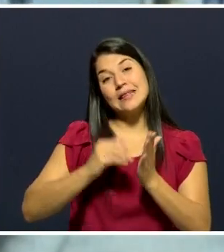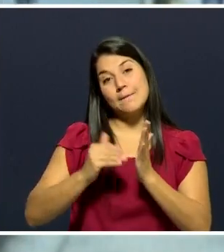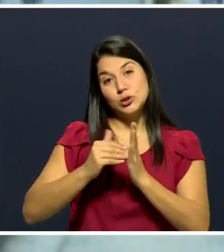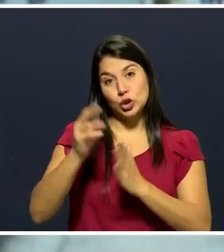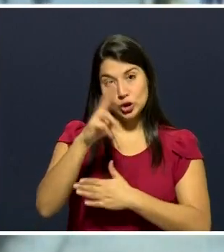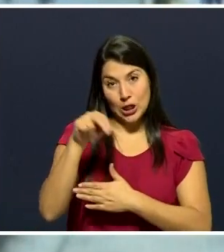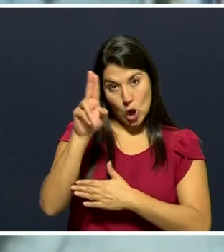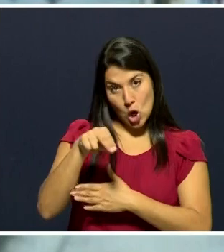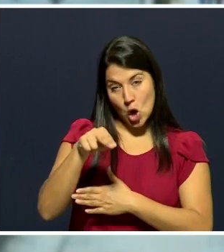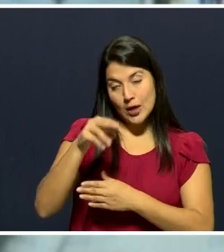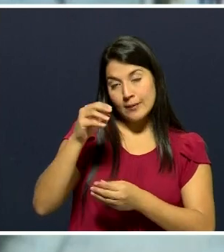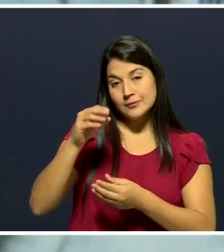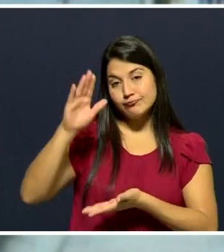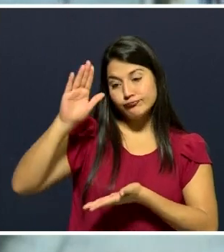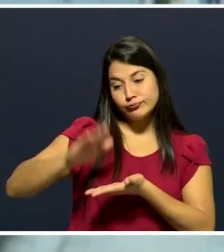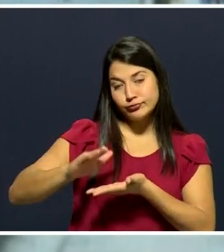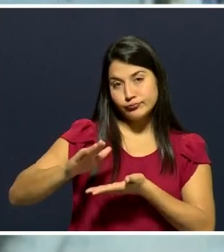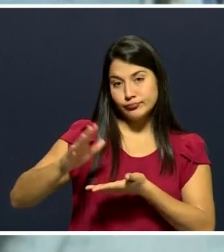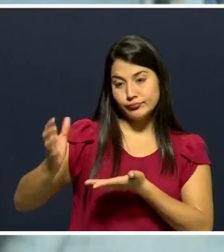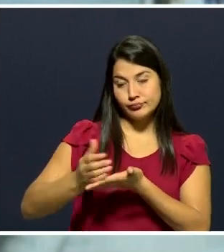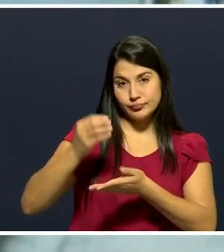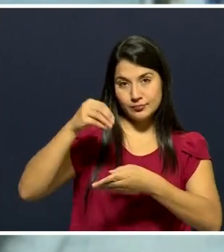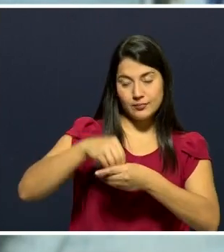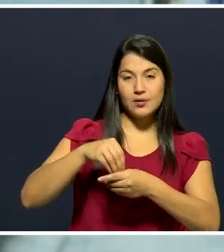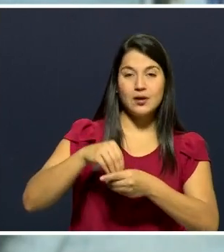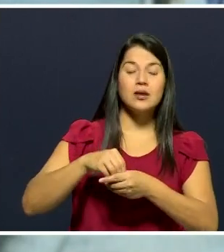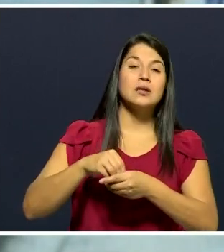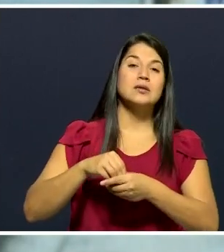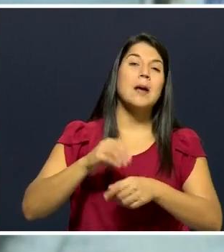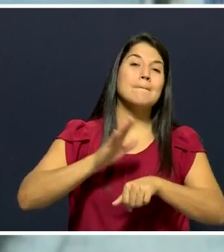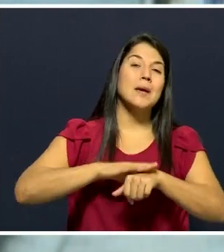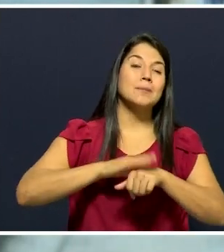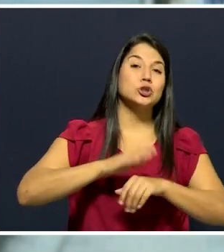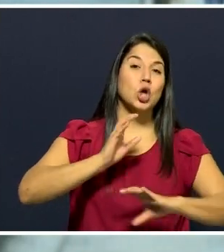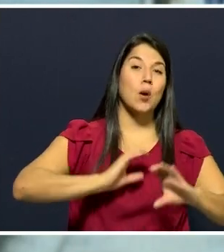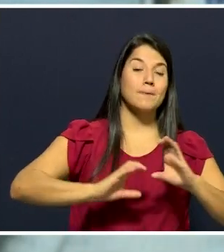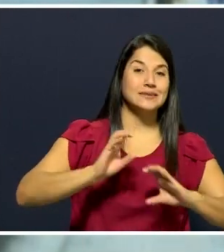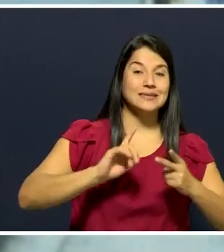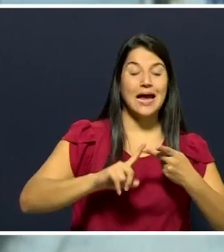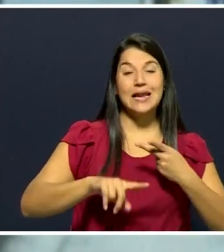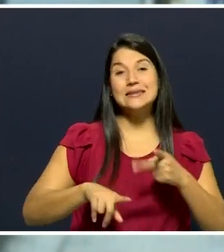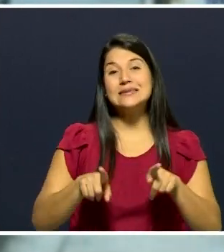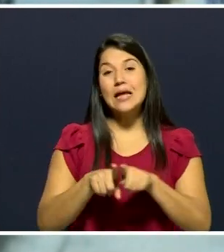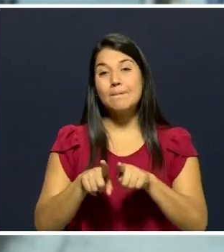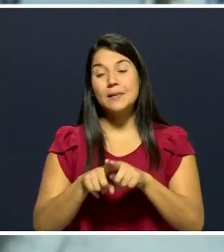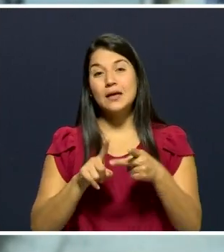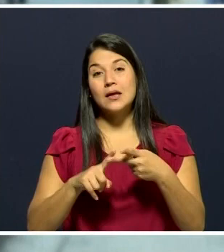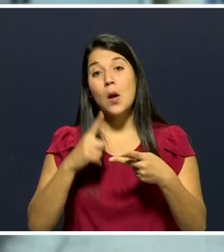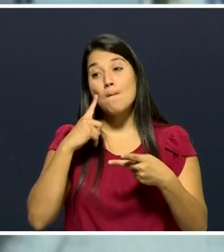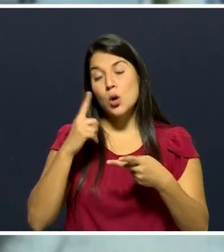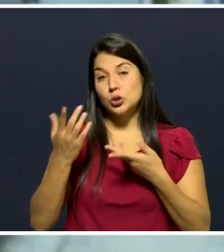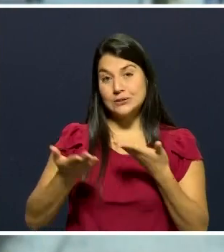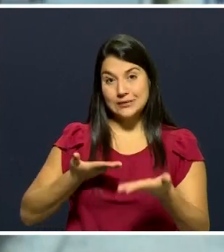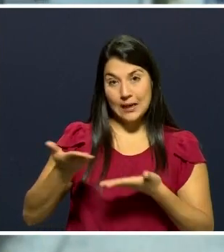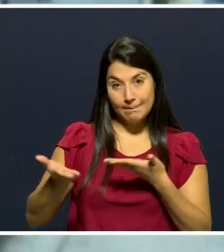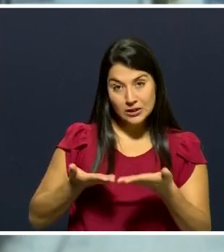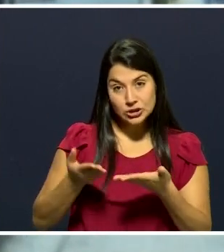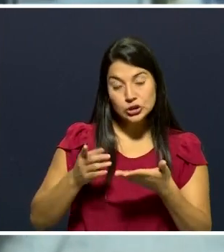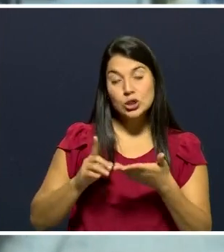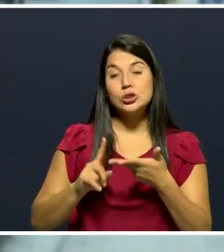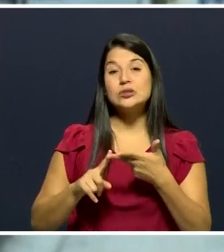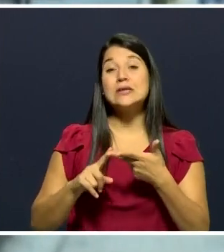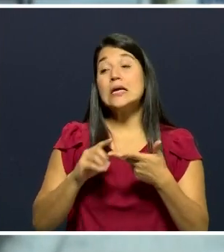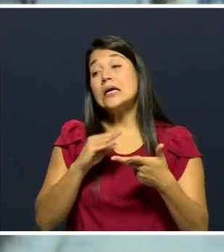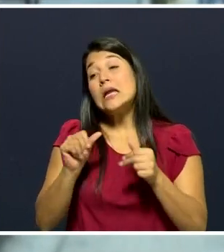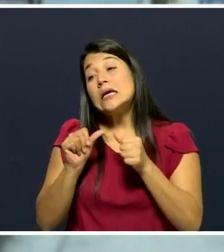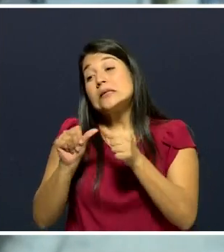una afectación de ingresos principalmente en patentes comerciales, de seguido por las de servicios, y las que se han mantenido un